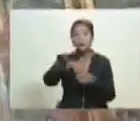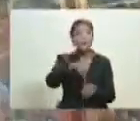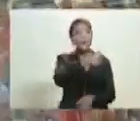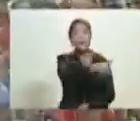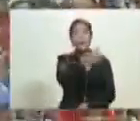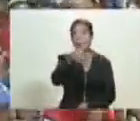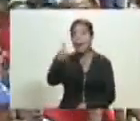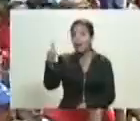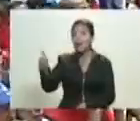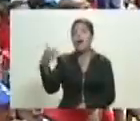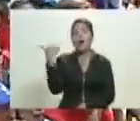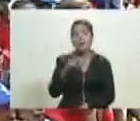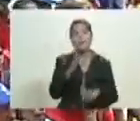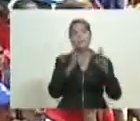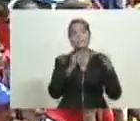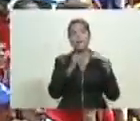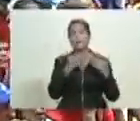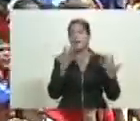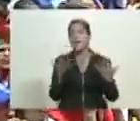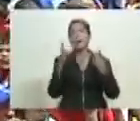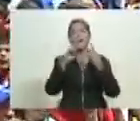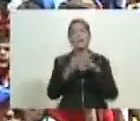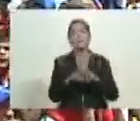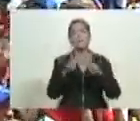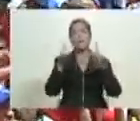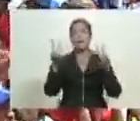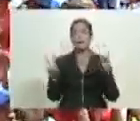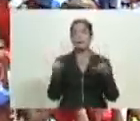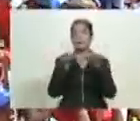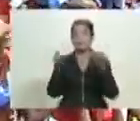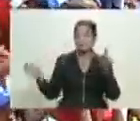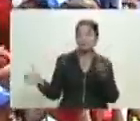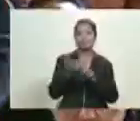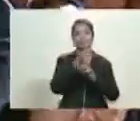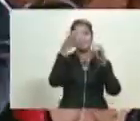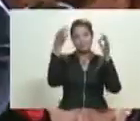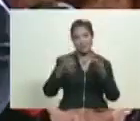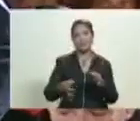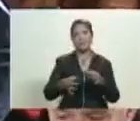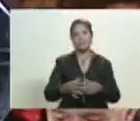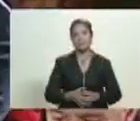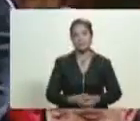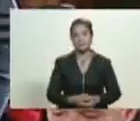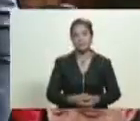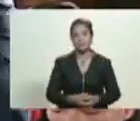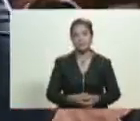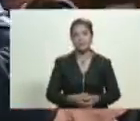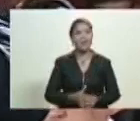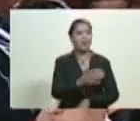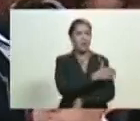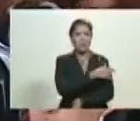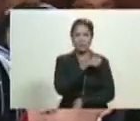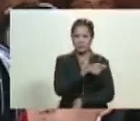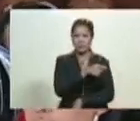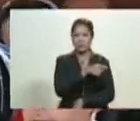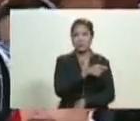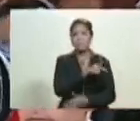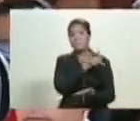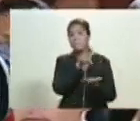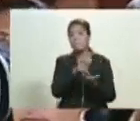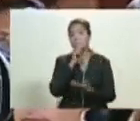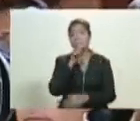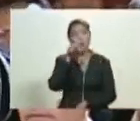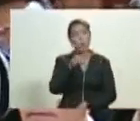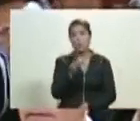uno de nosotros cargado de esperanzas para que la paz se consiga, y la paz debe conseguirse. La derecha la vamos a sumar. Quienes